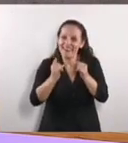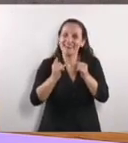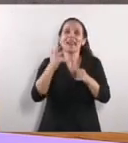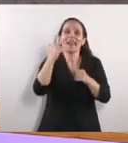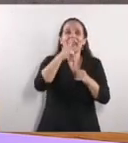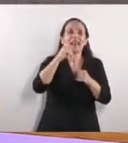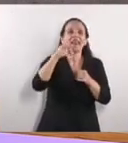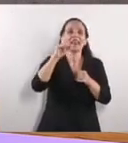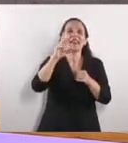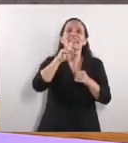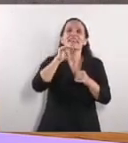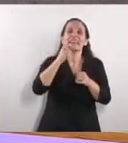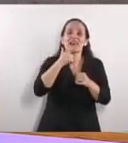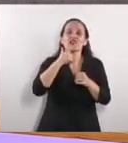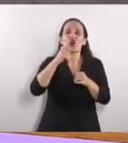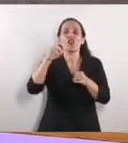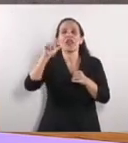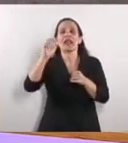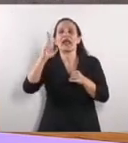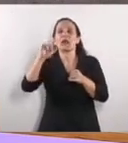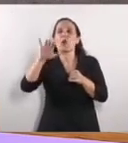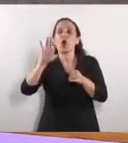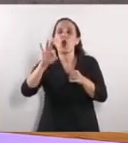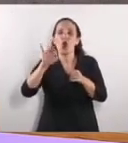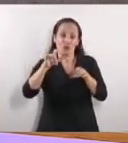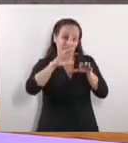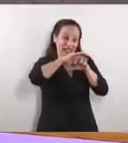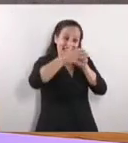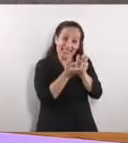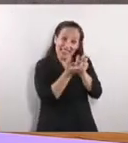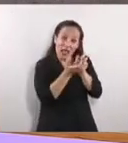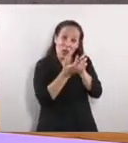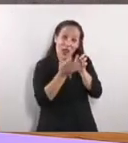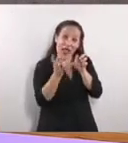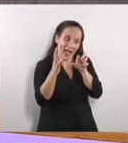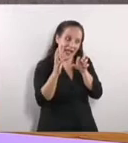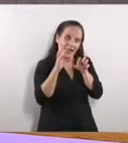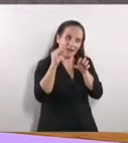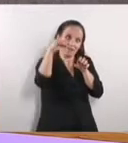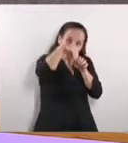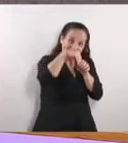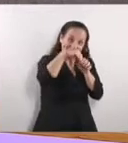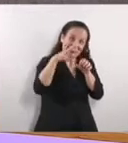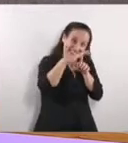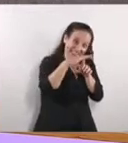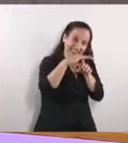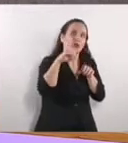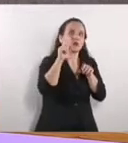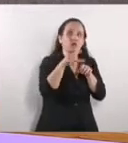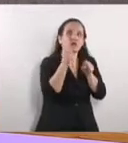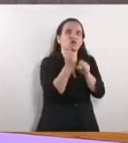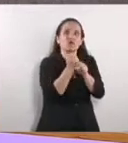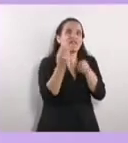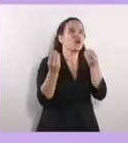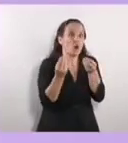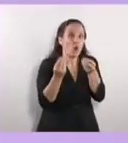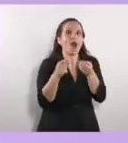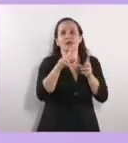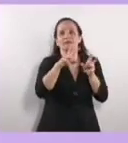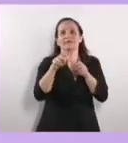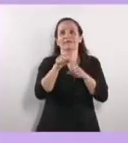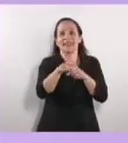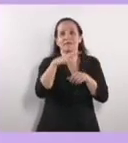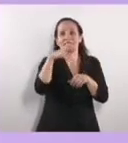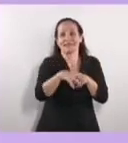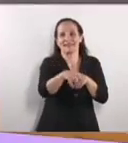que tienen funciones estructurales en las membranas de las células. Bueno, en este caso, esta es una de las funciones. Tiene que ver con esto. ¿Y qué características